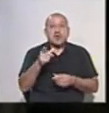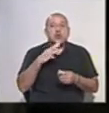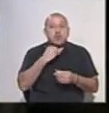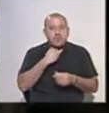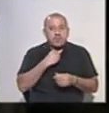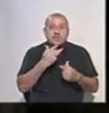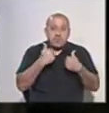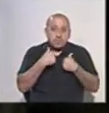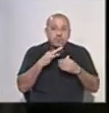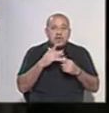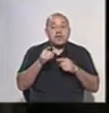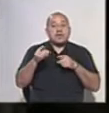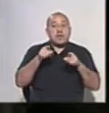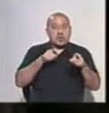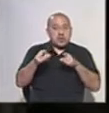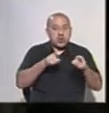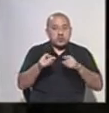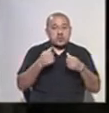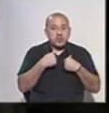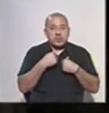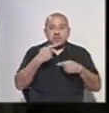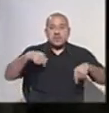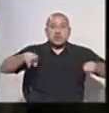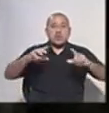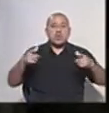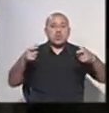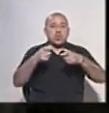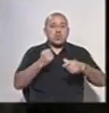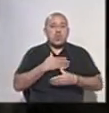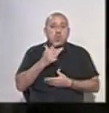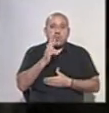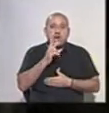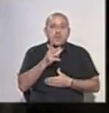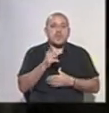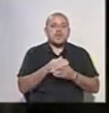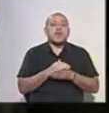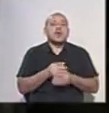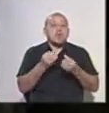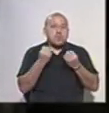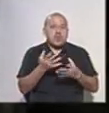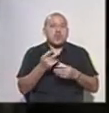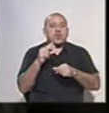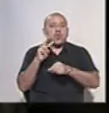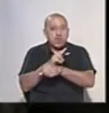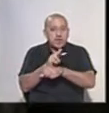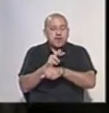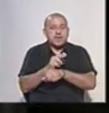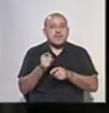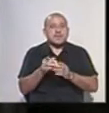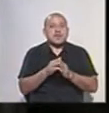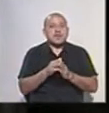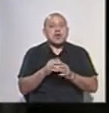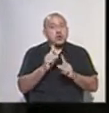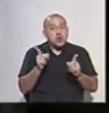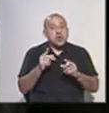en mí. Pero a todo este grupo humano que formamos la Saltimbanqui, por defender no solo esa